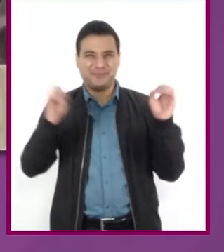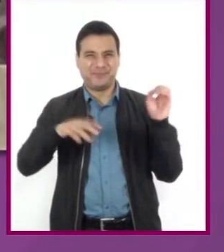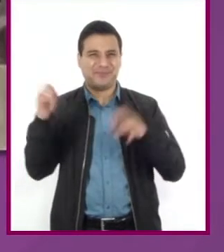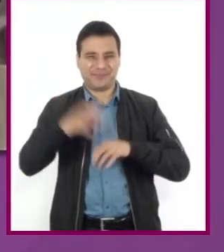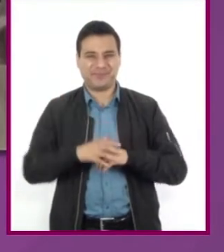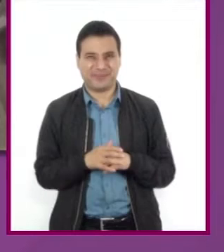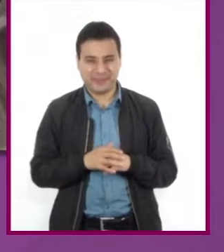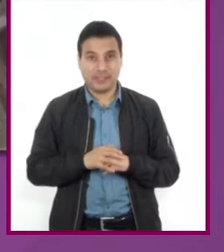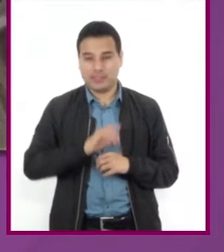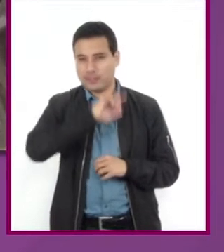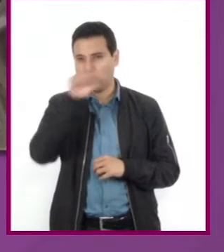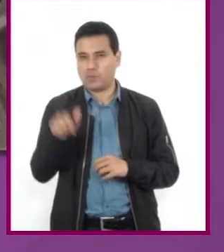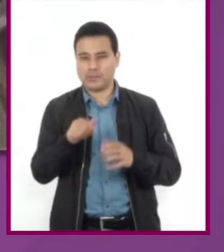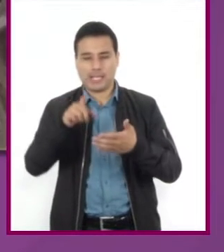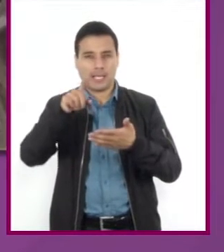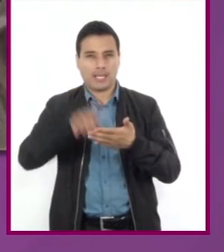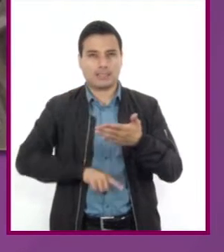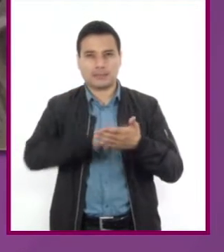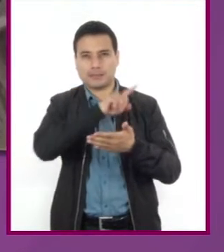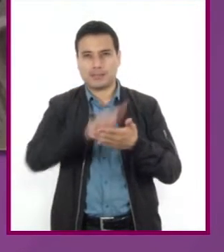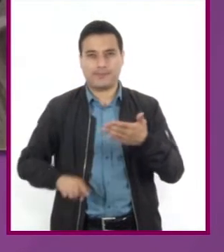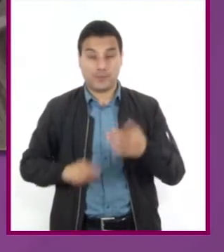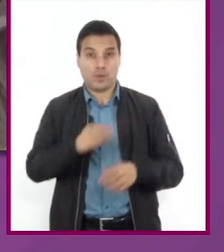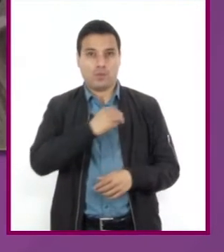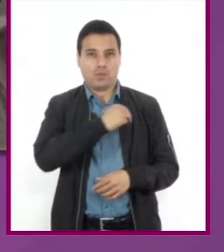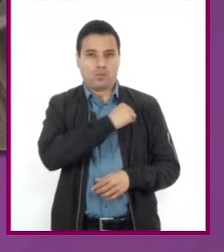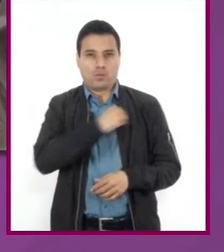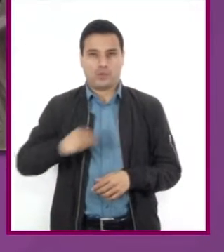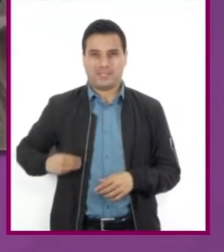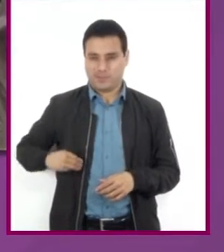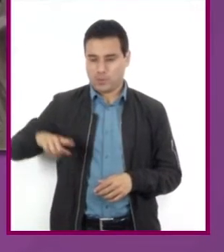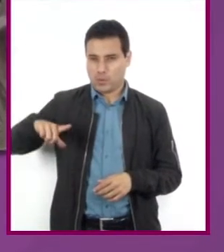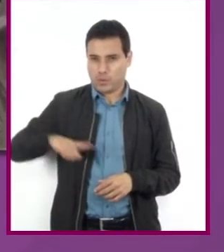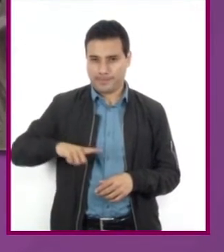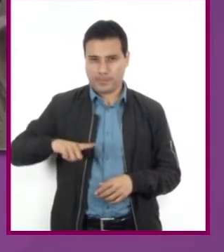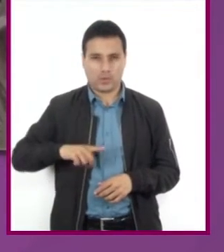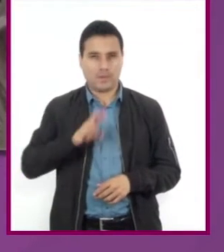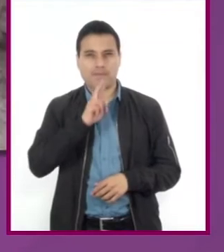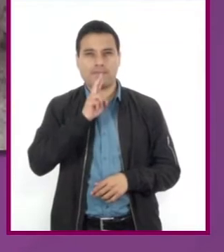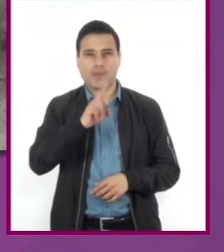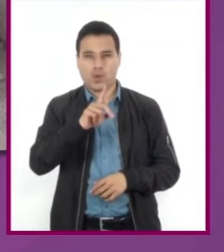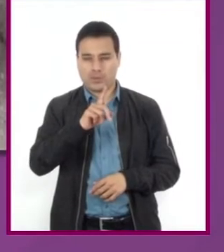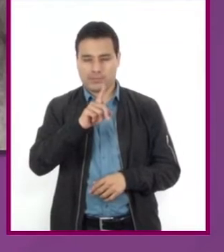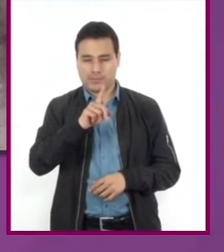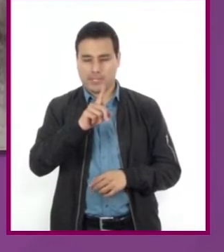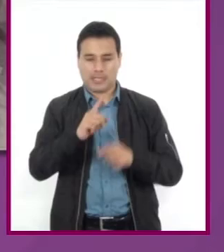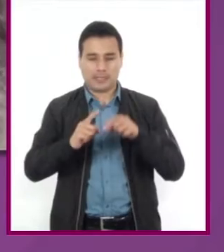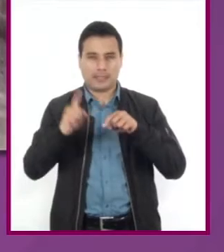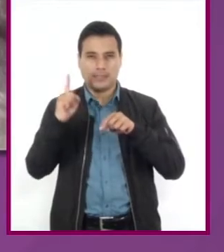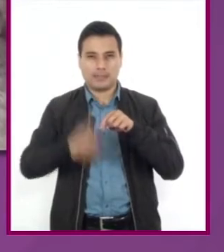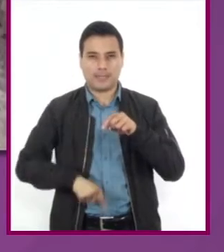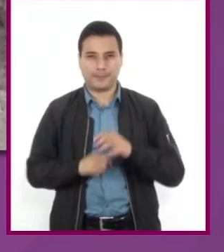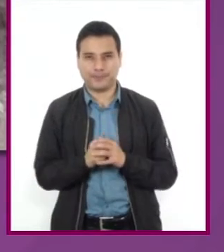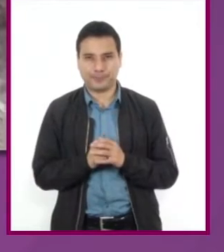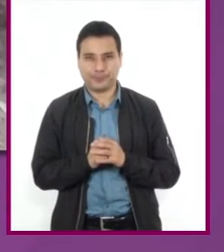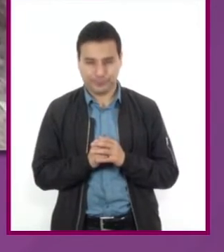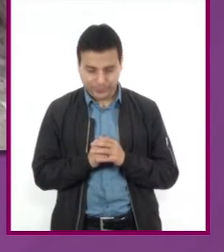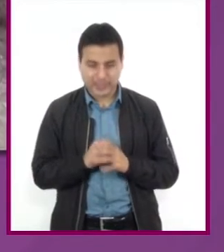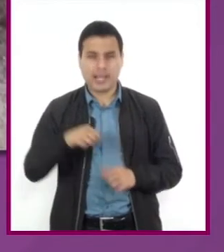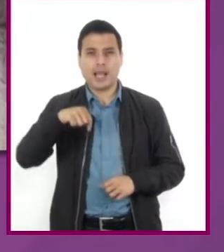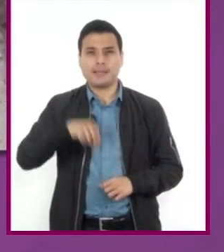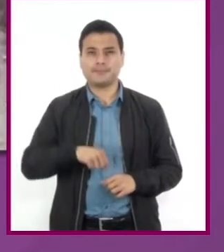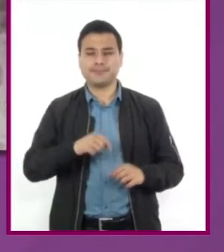se suspendió esa obra y el municipio decidió ya no terminarla. Y cuando se hizo una primera visita